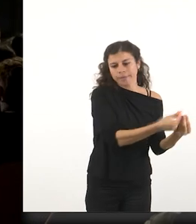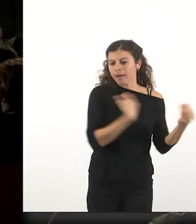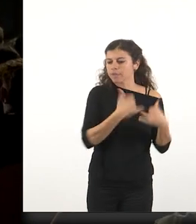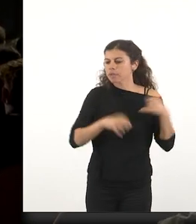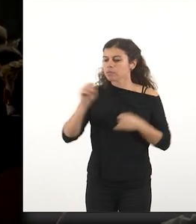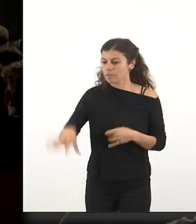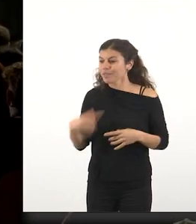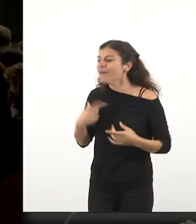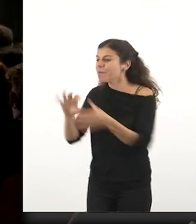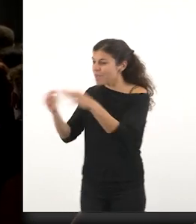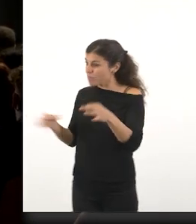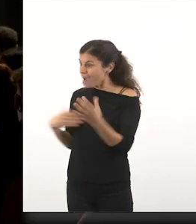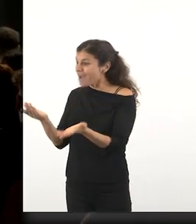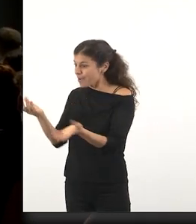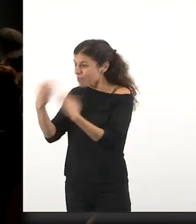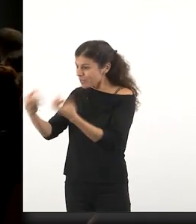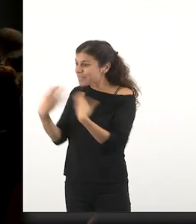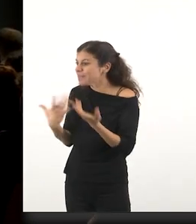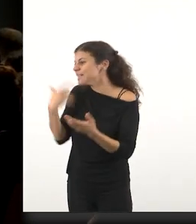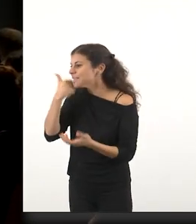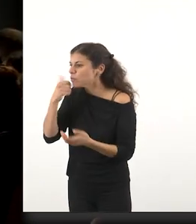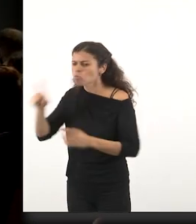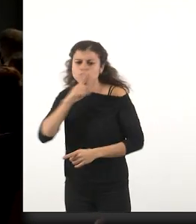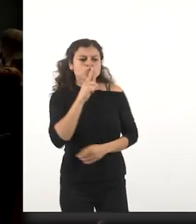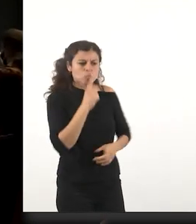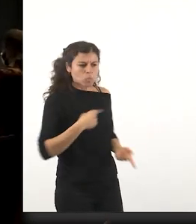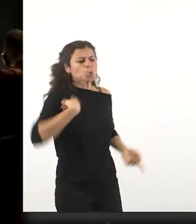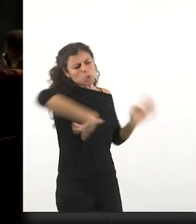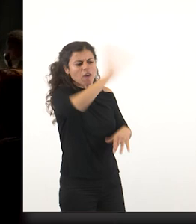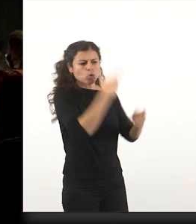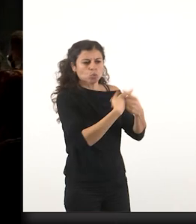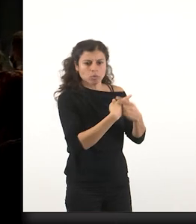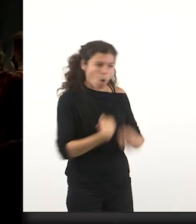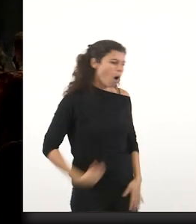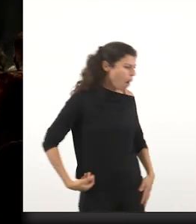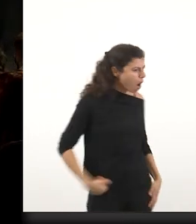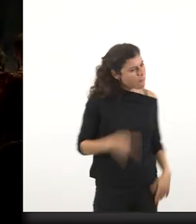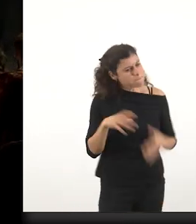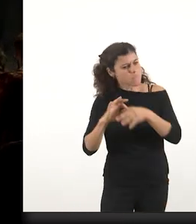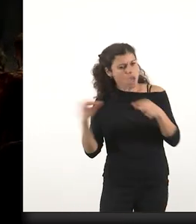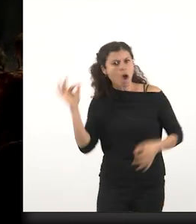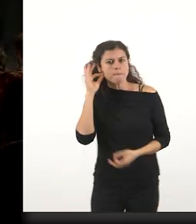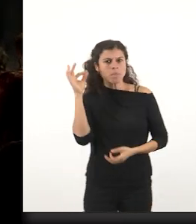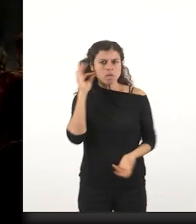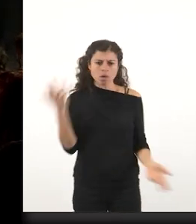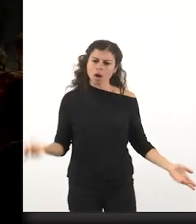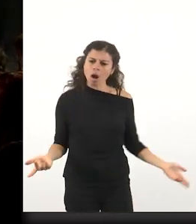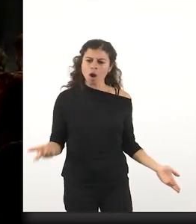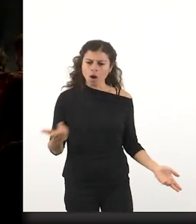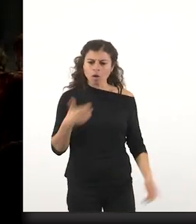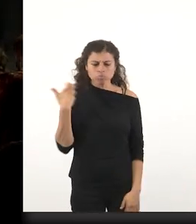que te lo cuente tu novio, que bordera, hija. Ay, que vea, Antonio, mis amigas, di que estoy contigo, macho, que me han dejado todo el recreo con la palabra a la boca. Amigas,